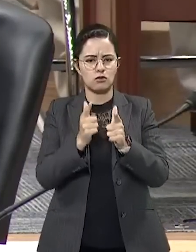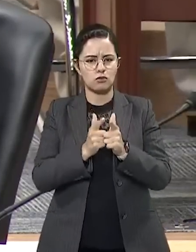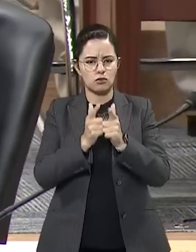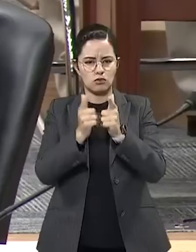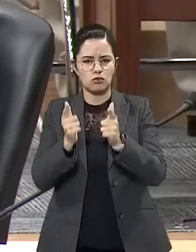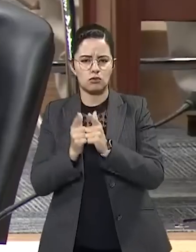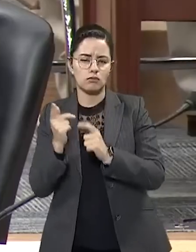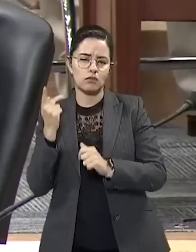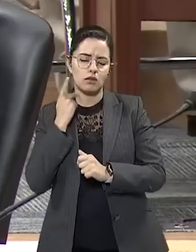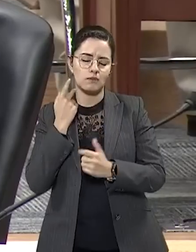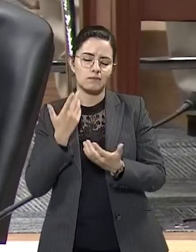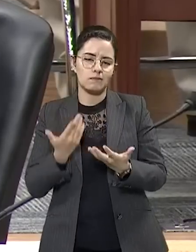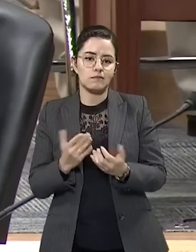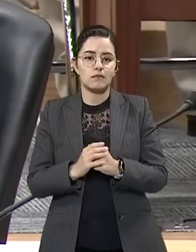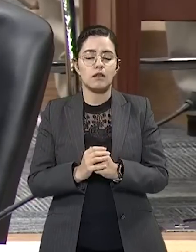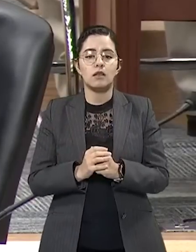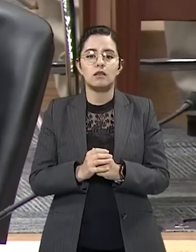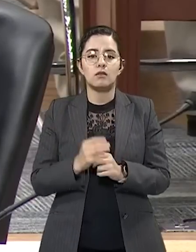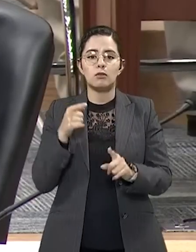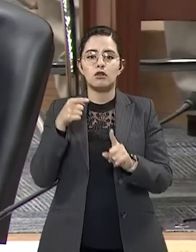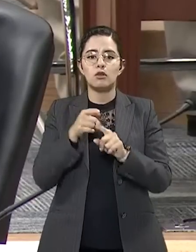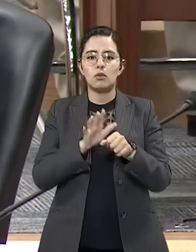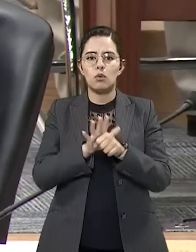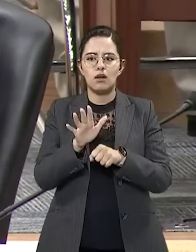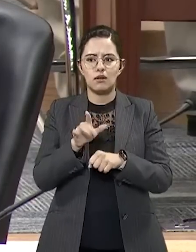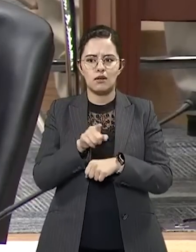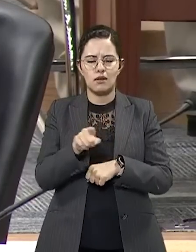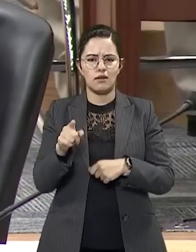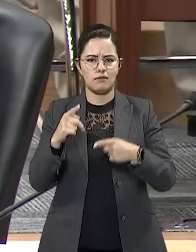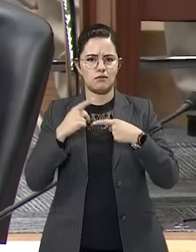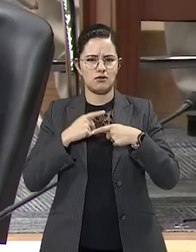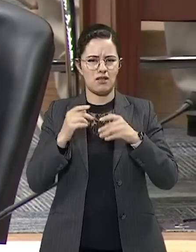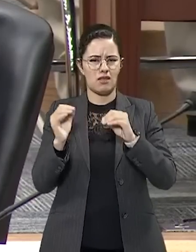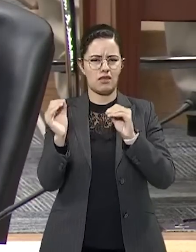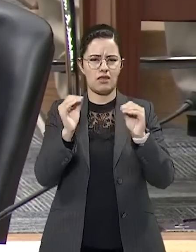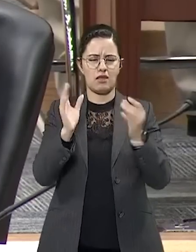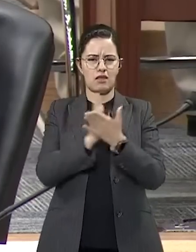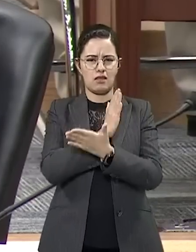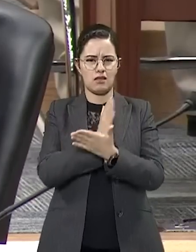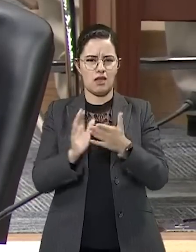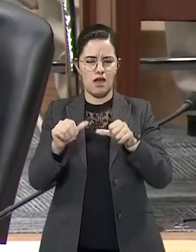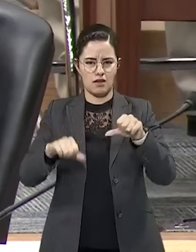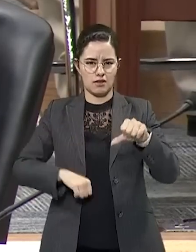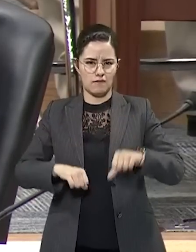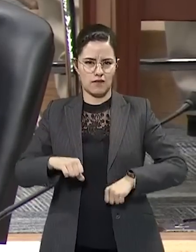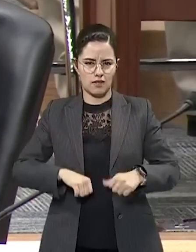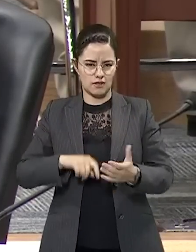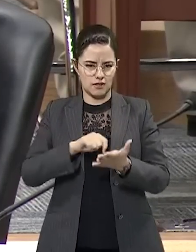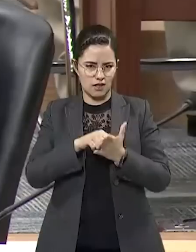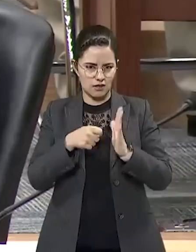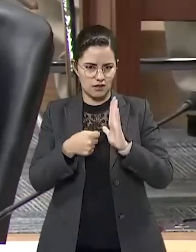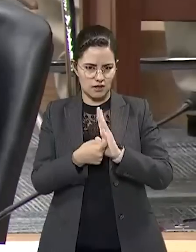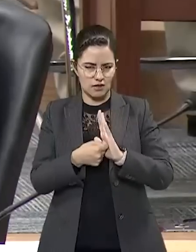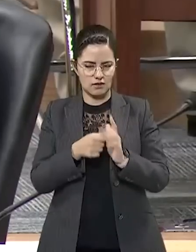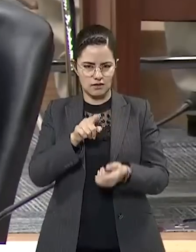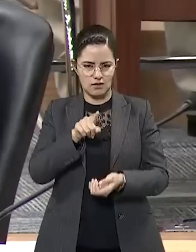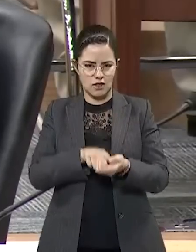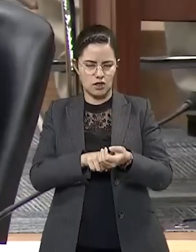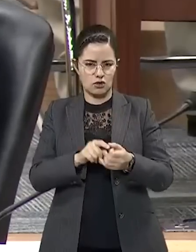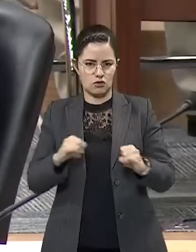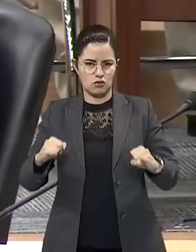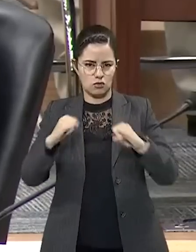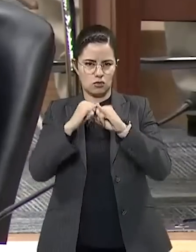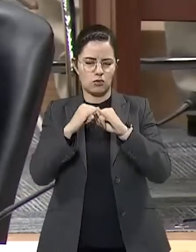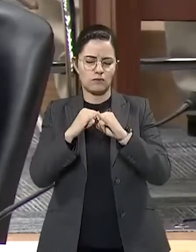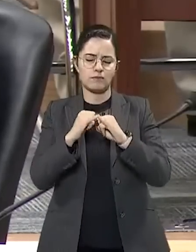en fin para evitar la politización de las actividades técnicas y ejecutivas del instituto que por